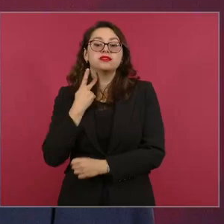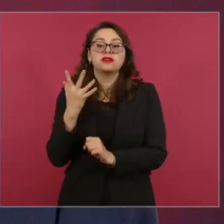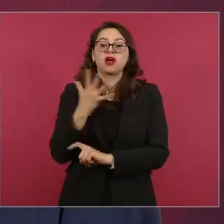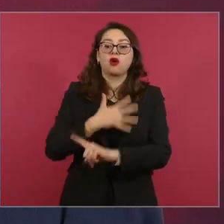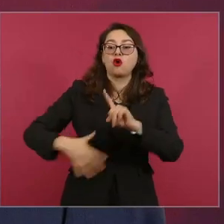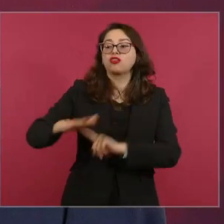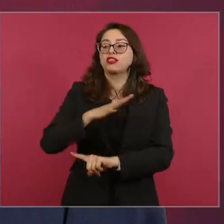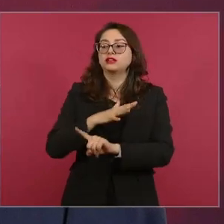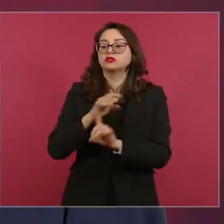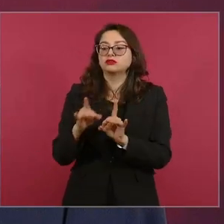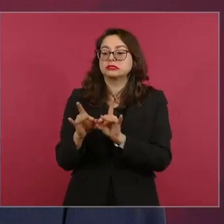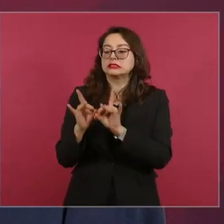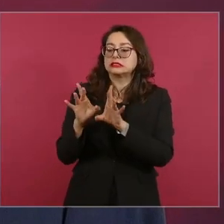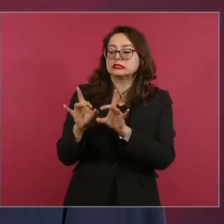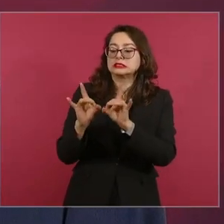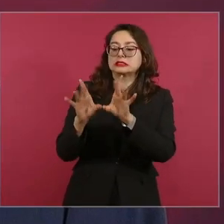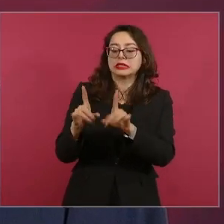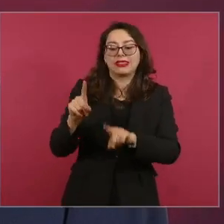circunstancias.